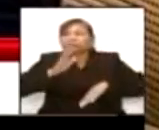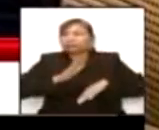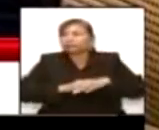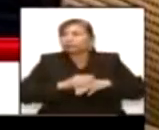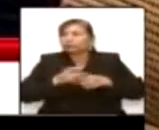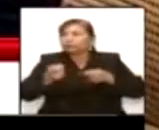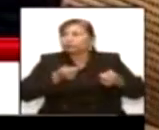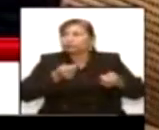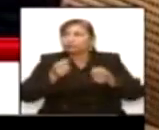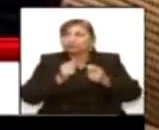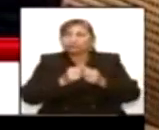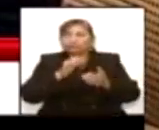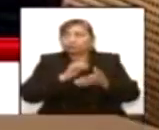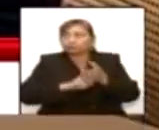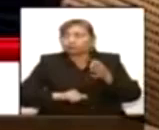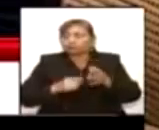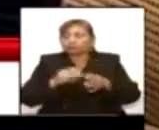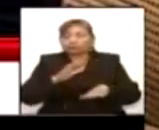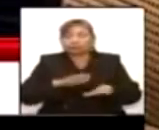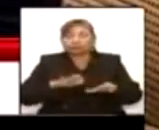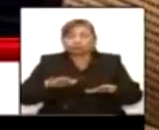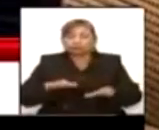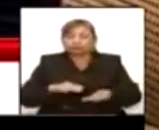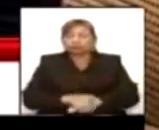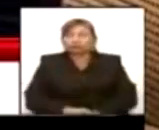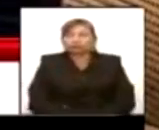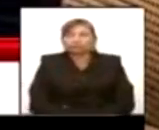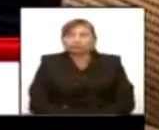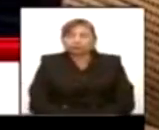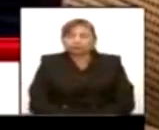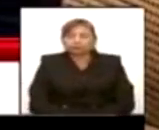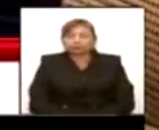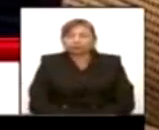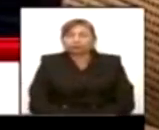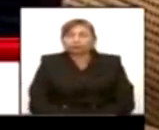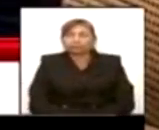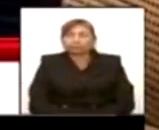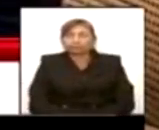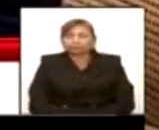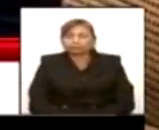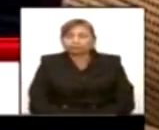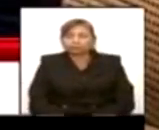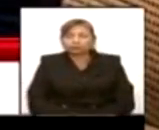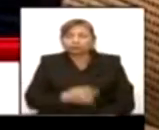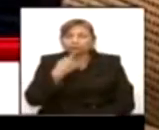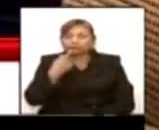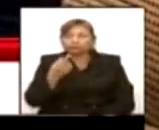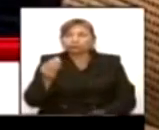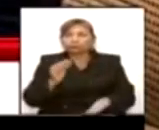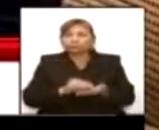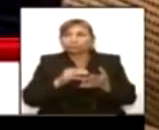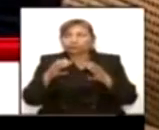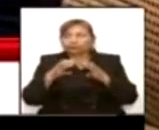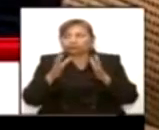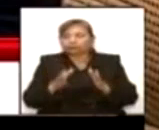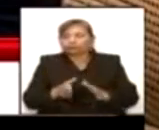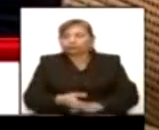sobre la ejecución del aborto a la menor, desde nuestro punto de vista, y lo he repetido varios congresistas,